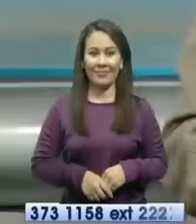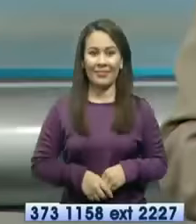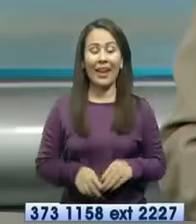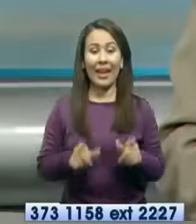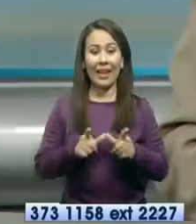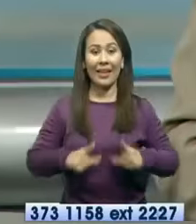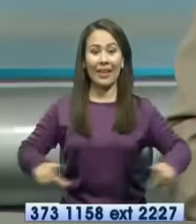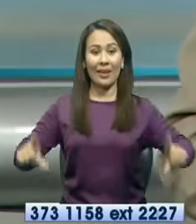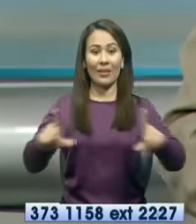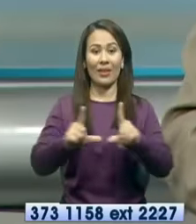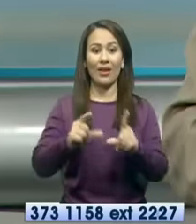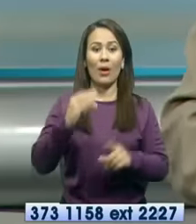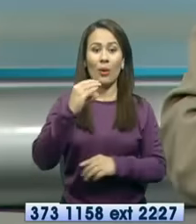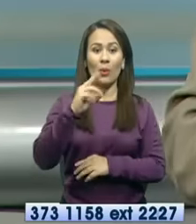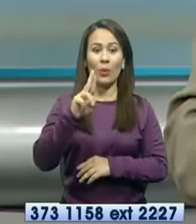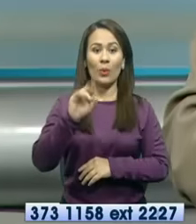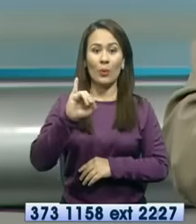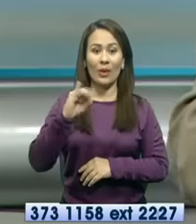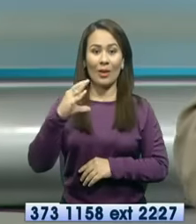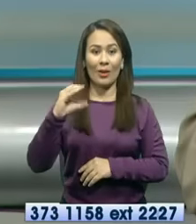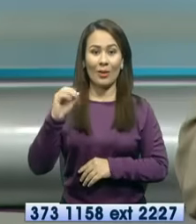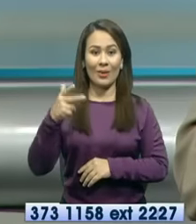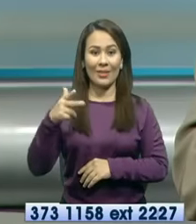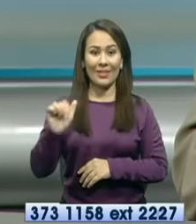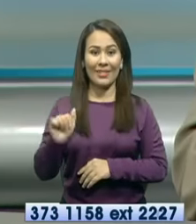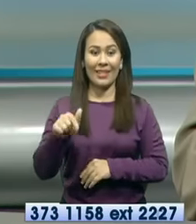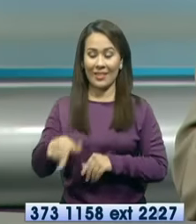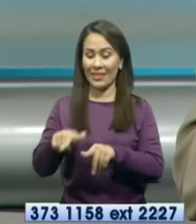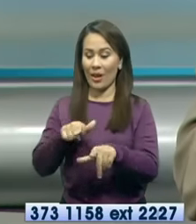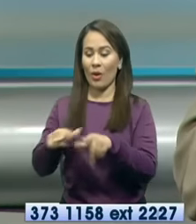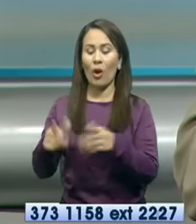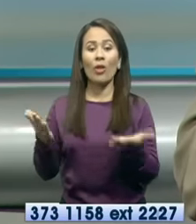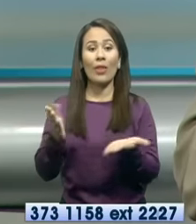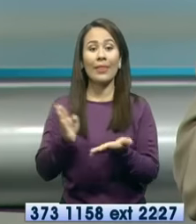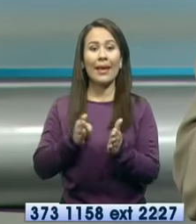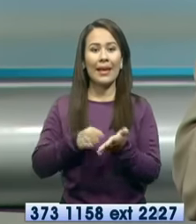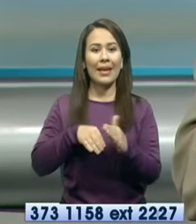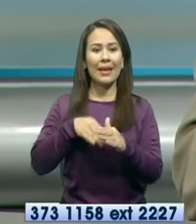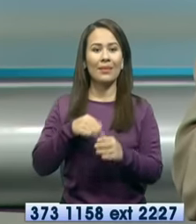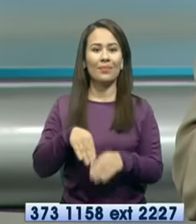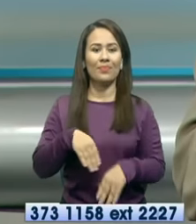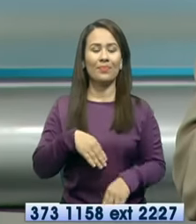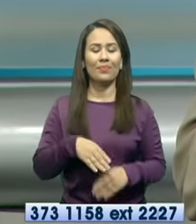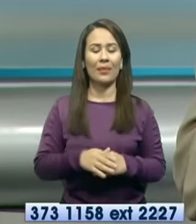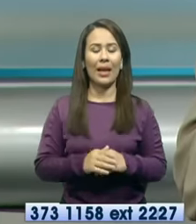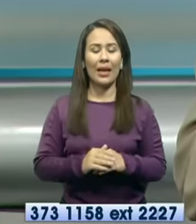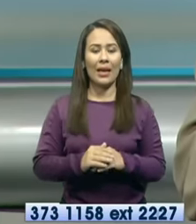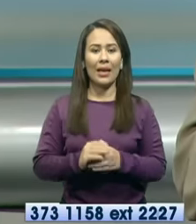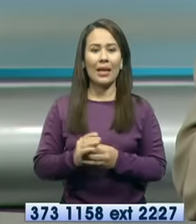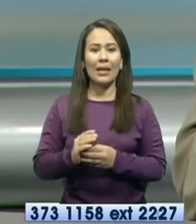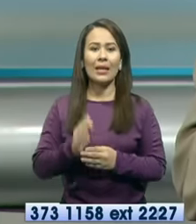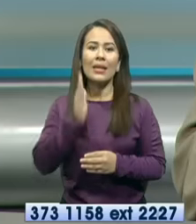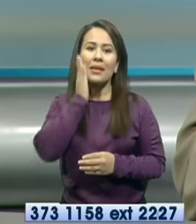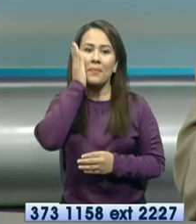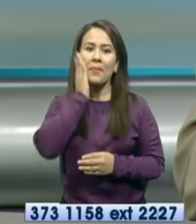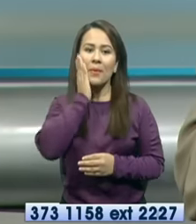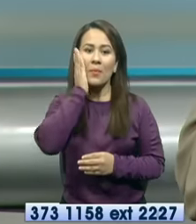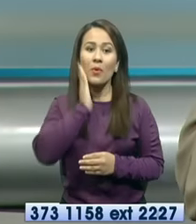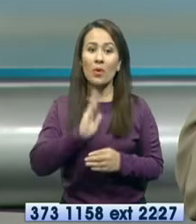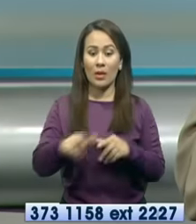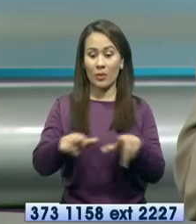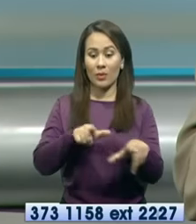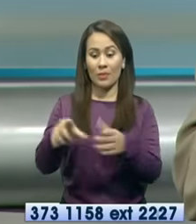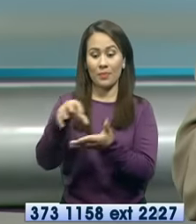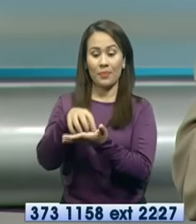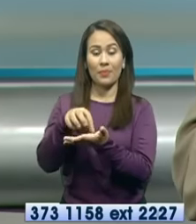Cuicocha es uno de los atractivos turísticos de Cotacachi en la provincia de Imbabura. Está ubicada a una altitud de 3.064 metros sobre